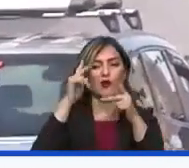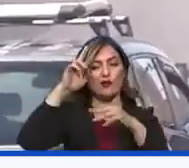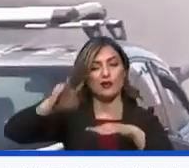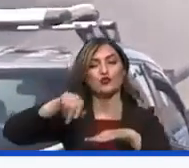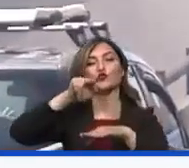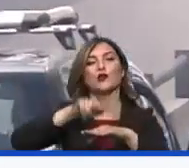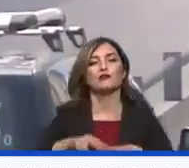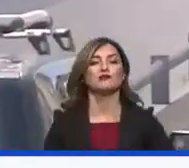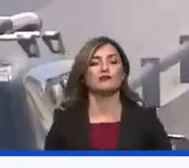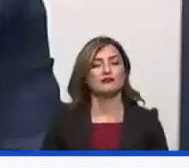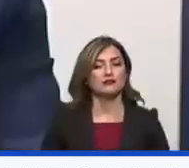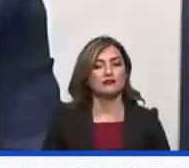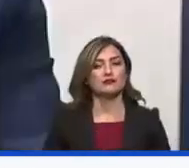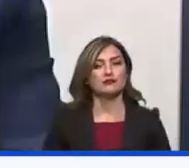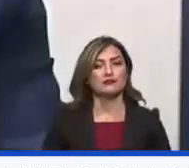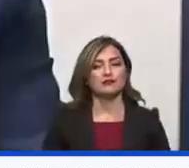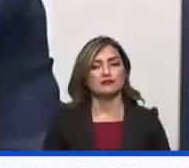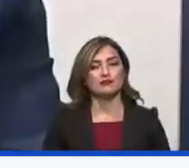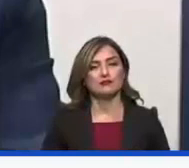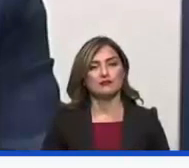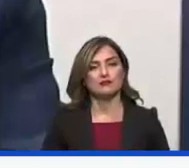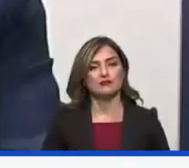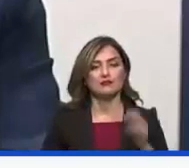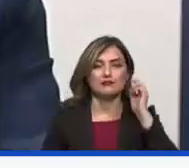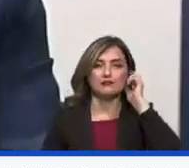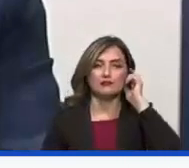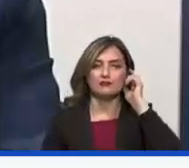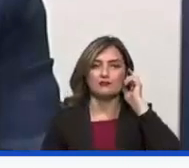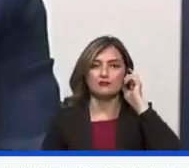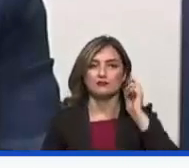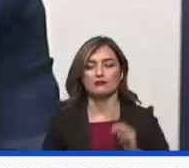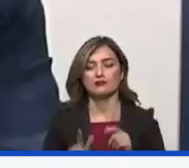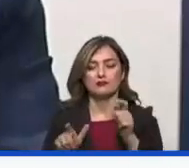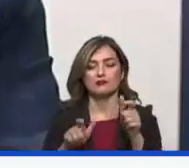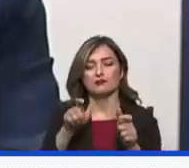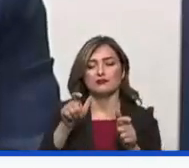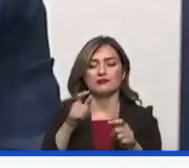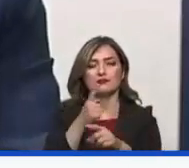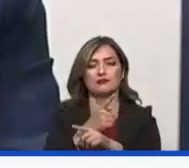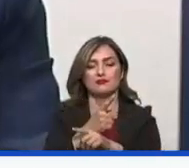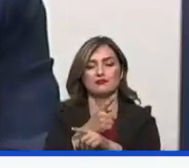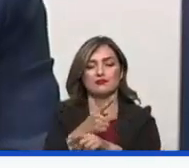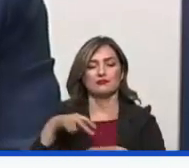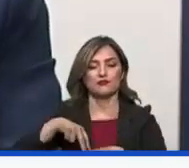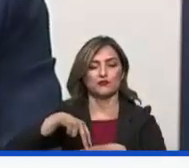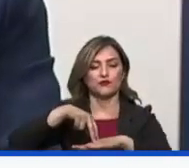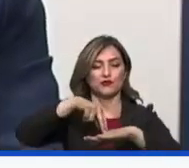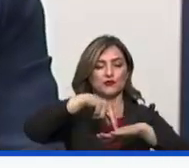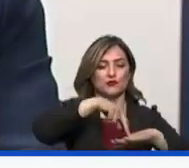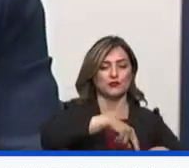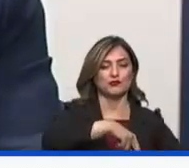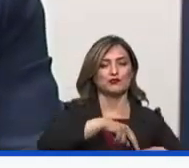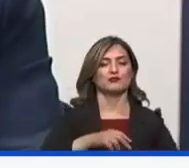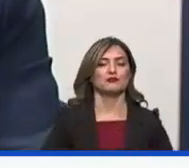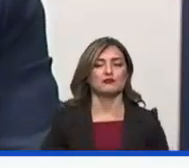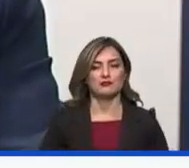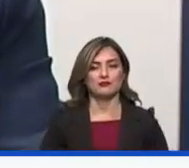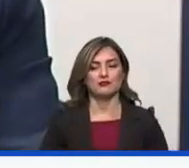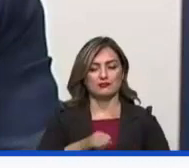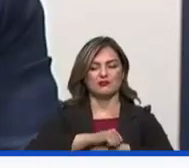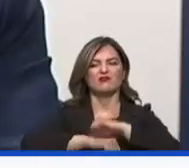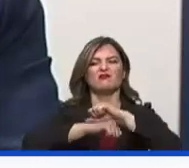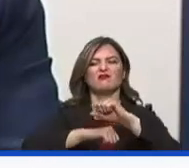nivel nacional, como son... Como elevadores para acceso de personas con discapacidad,